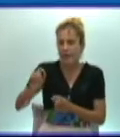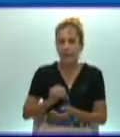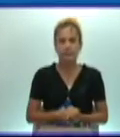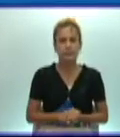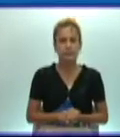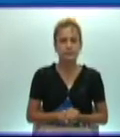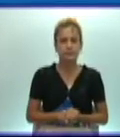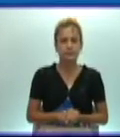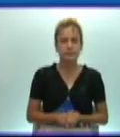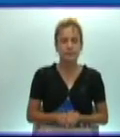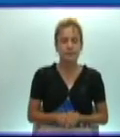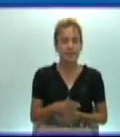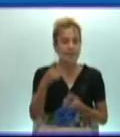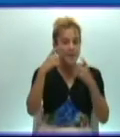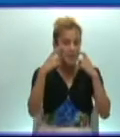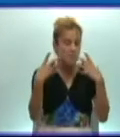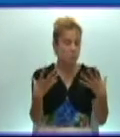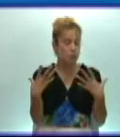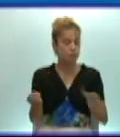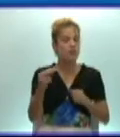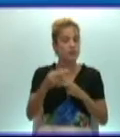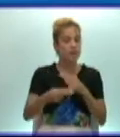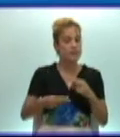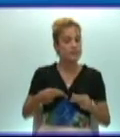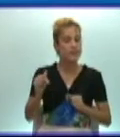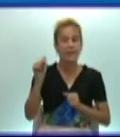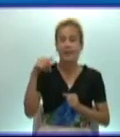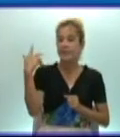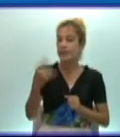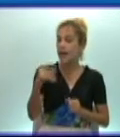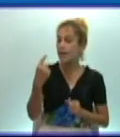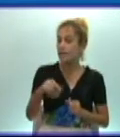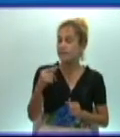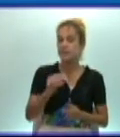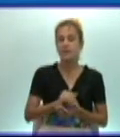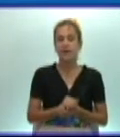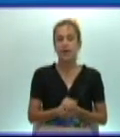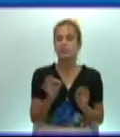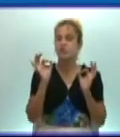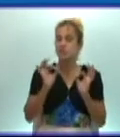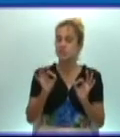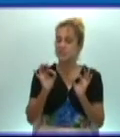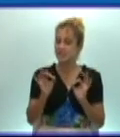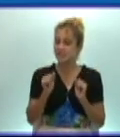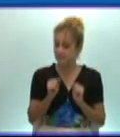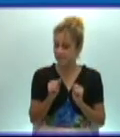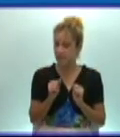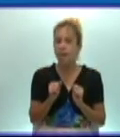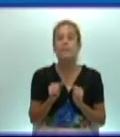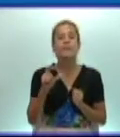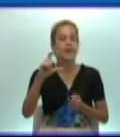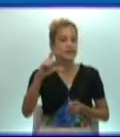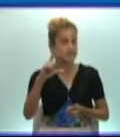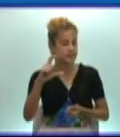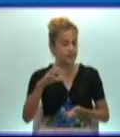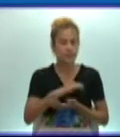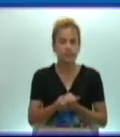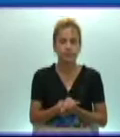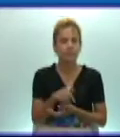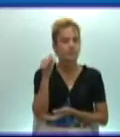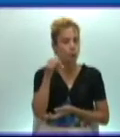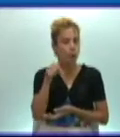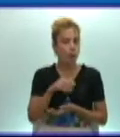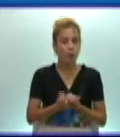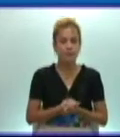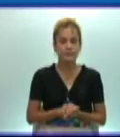habitual, es importante poder realizar estas actividades, pero siempre remitiéndose al texto. En esta